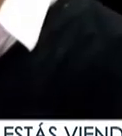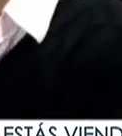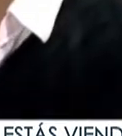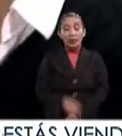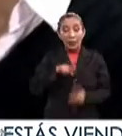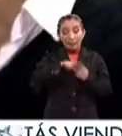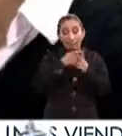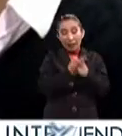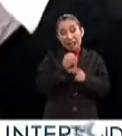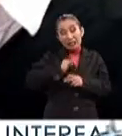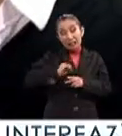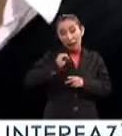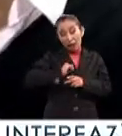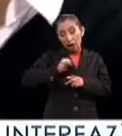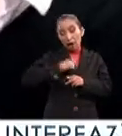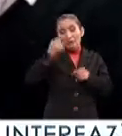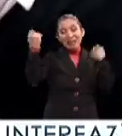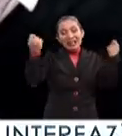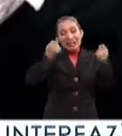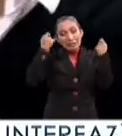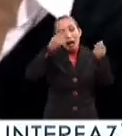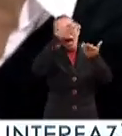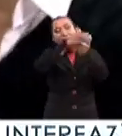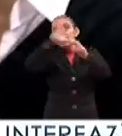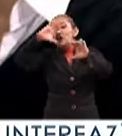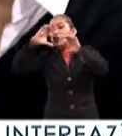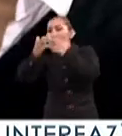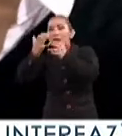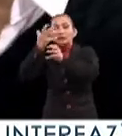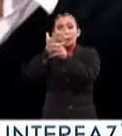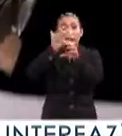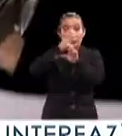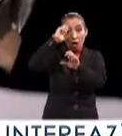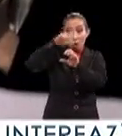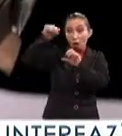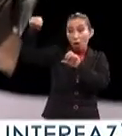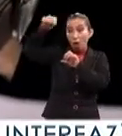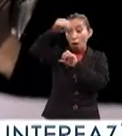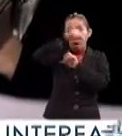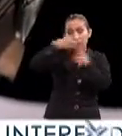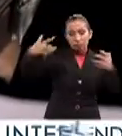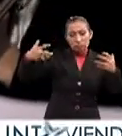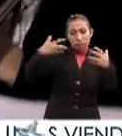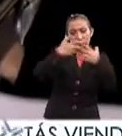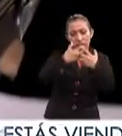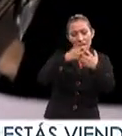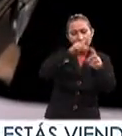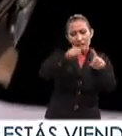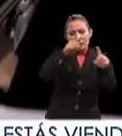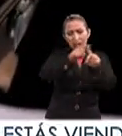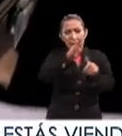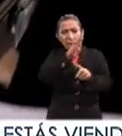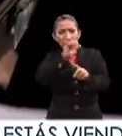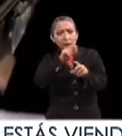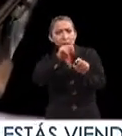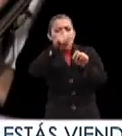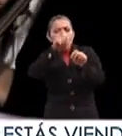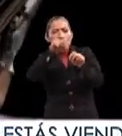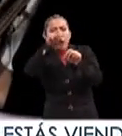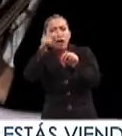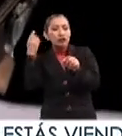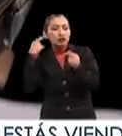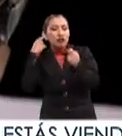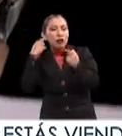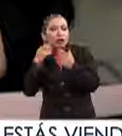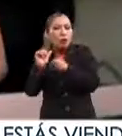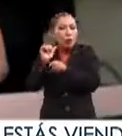A inicios del siglo, en los festivales y clubs de Estados Unidos y Europa, se fusionó un arsenal de beats y sonidos